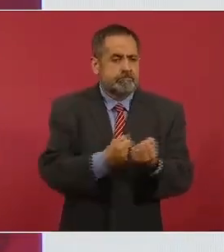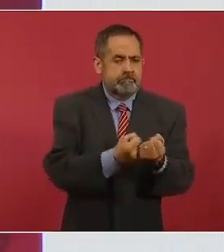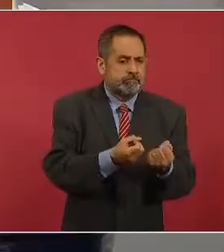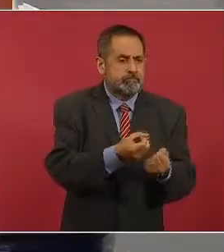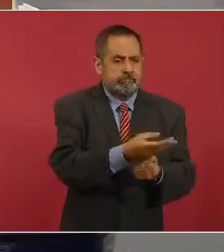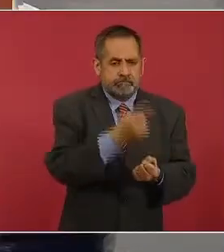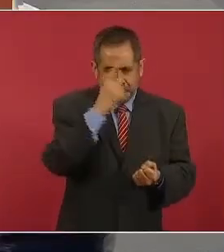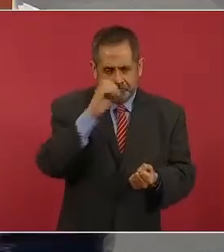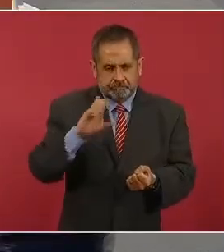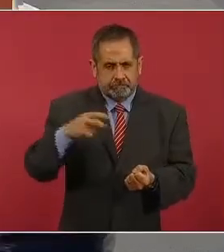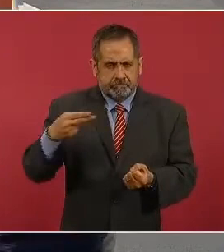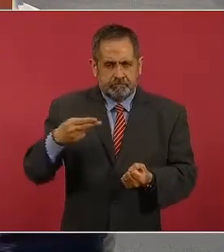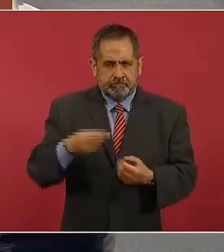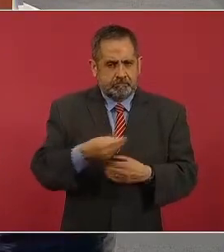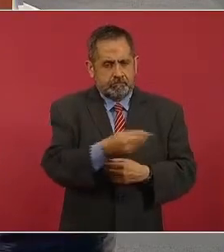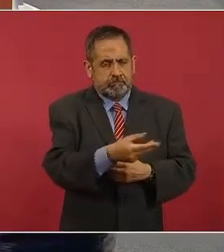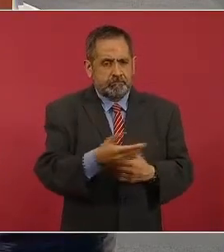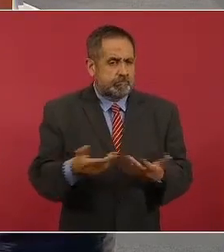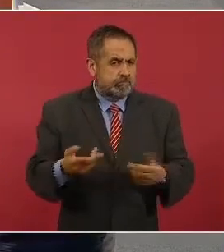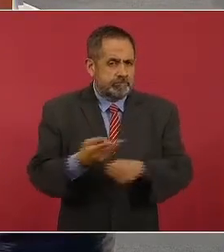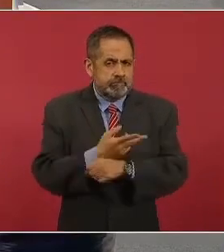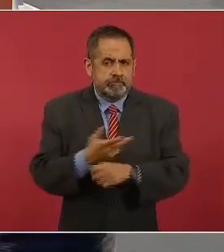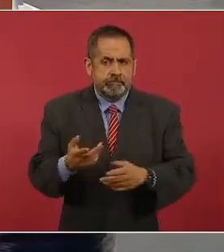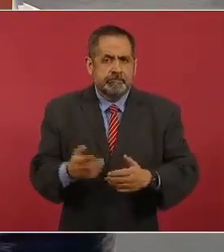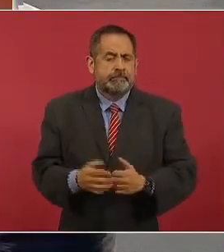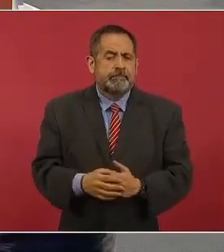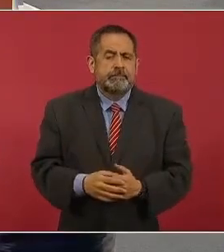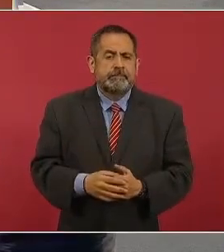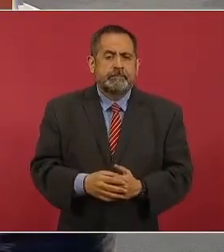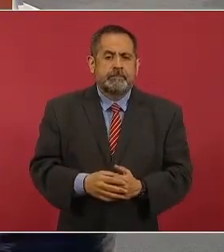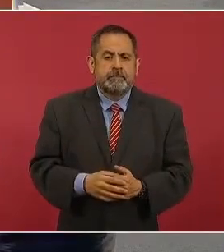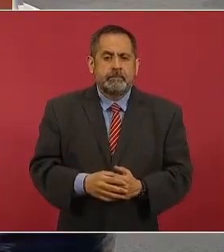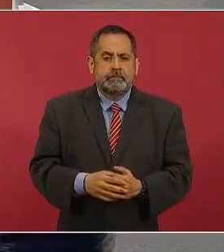euros. Pues ¿qué pasó?